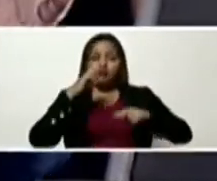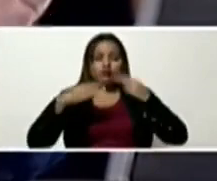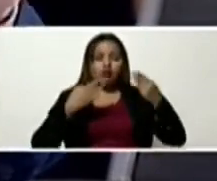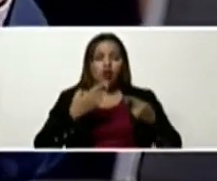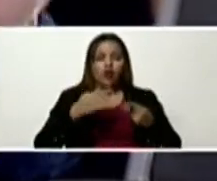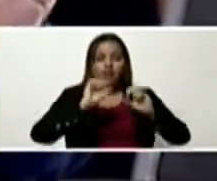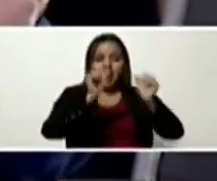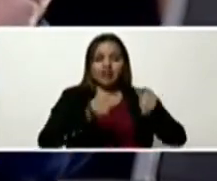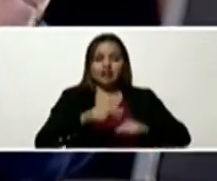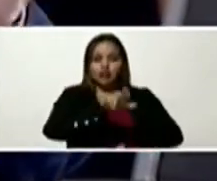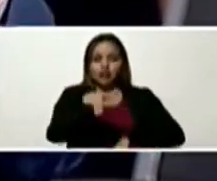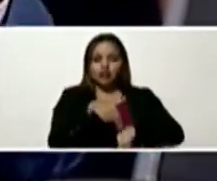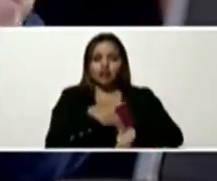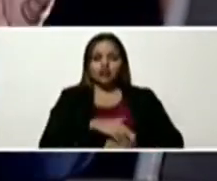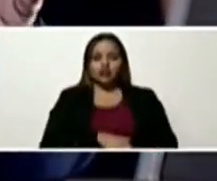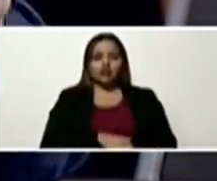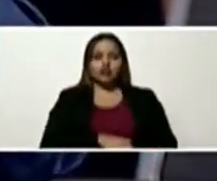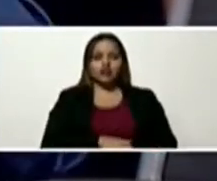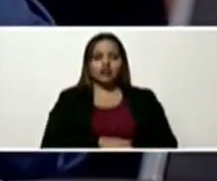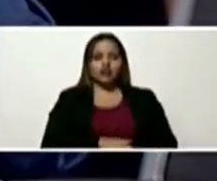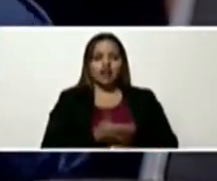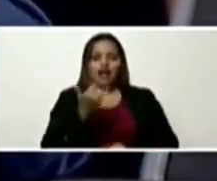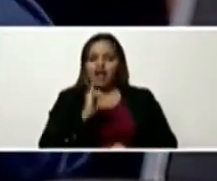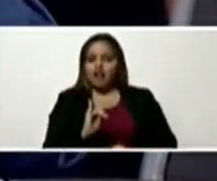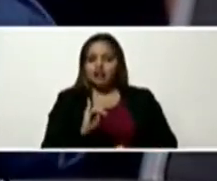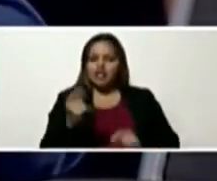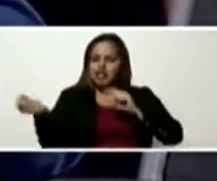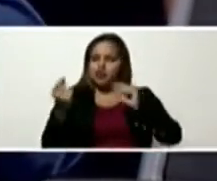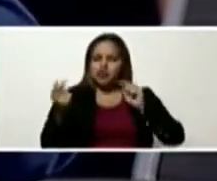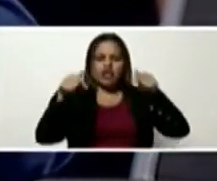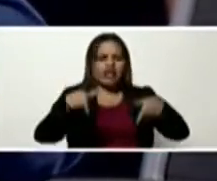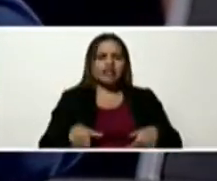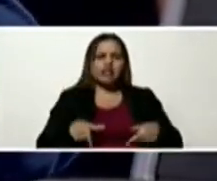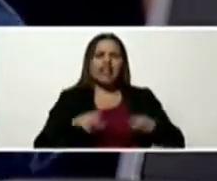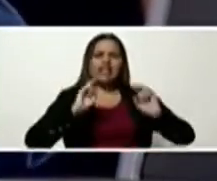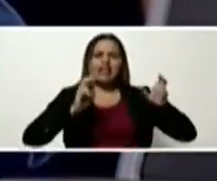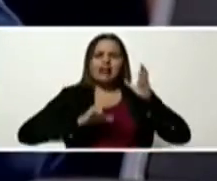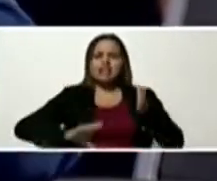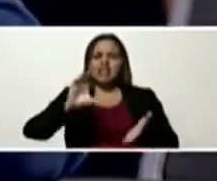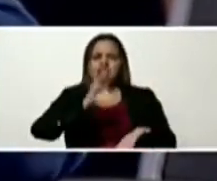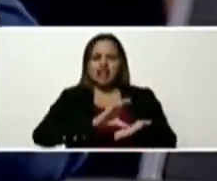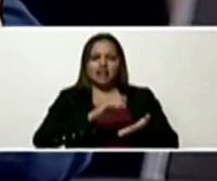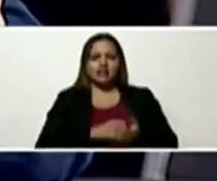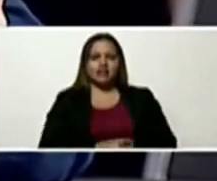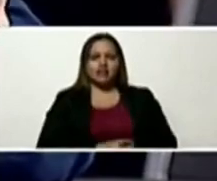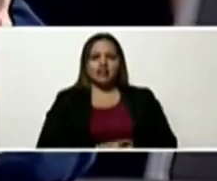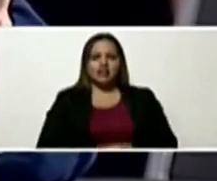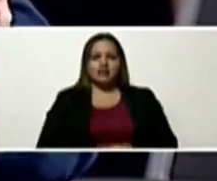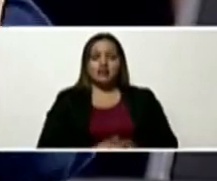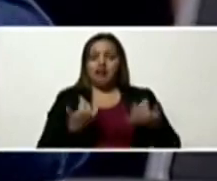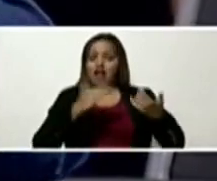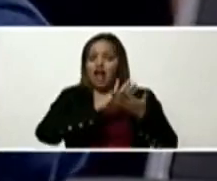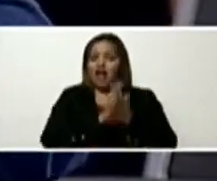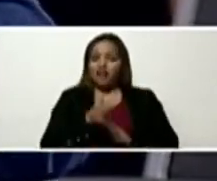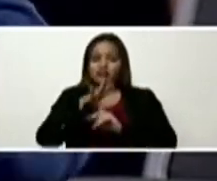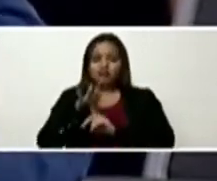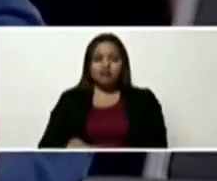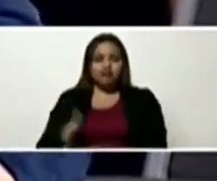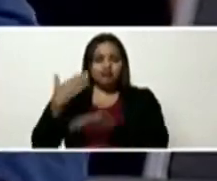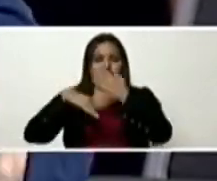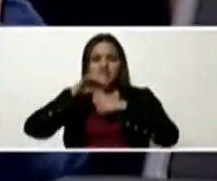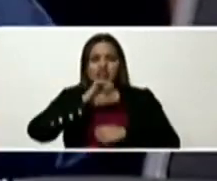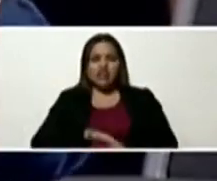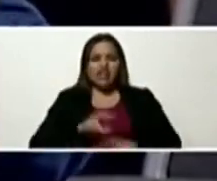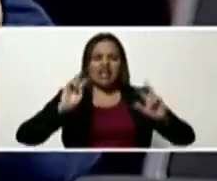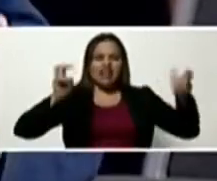de noviembre. Vamos a estar aquí discutiendo sobre un tema central, la descolonización. Nuestro lema